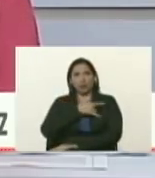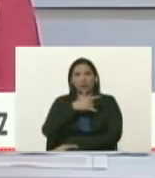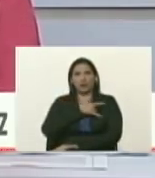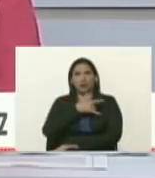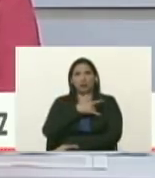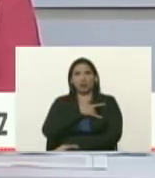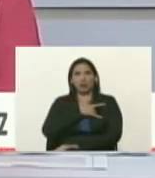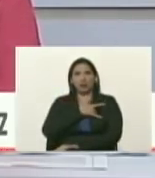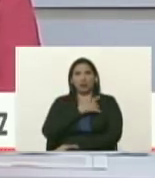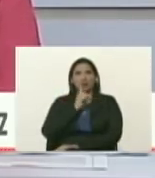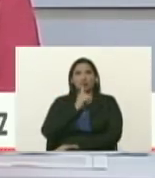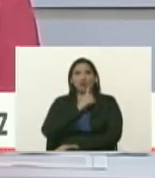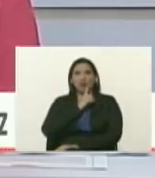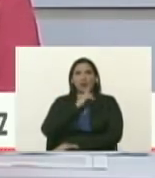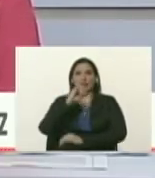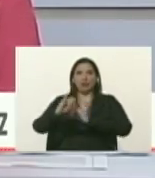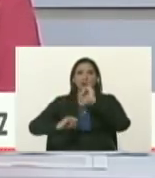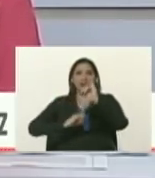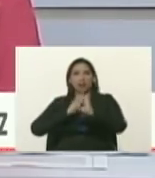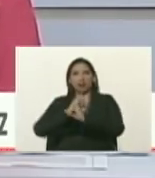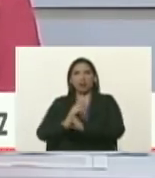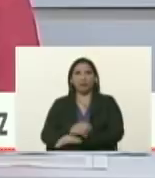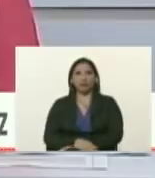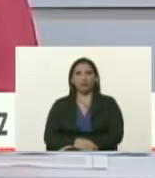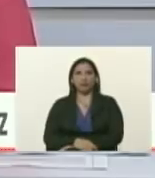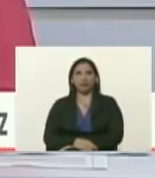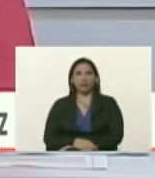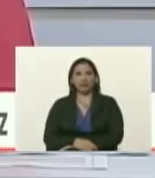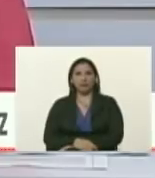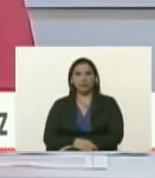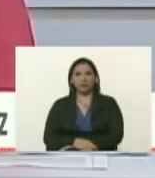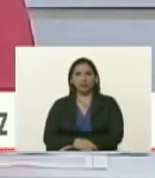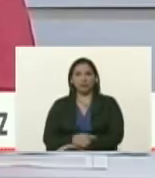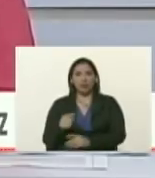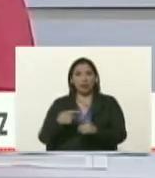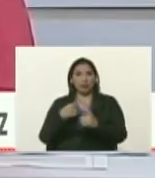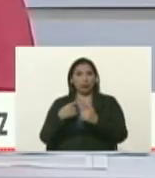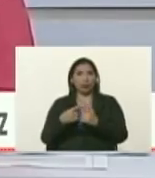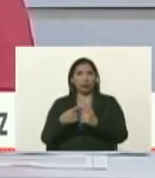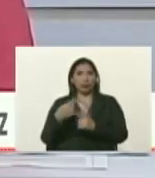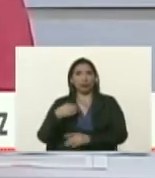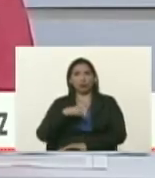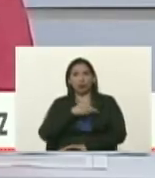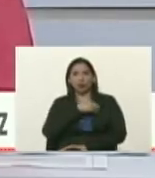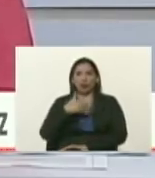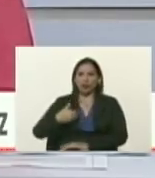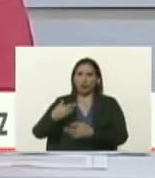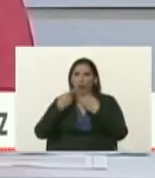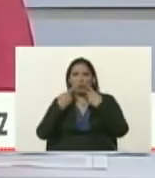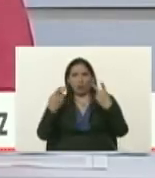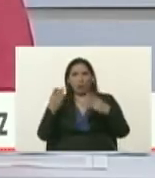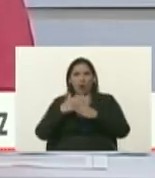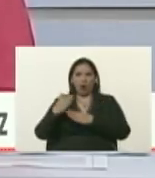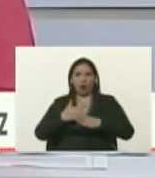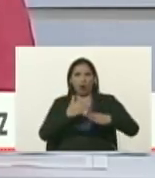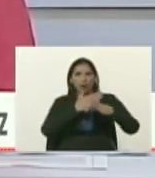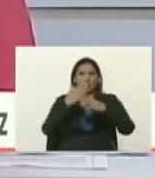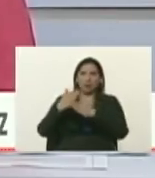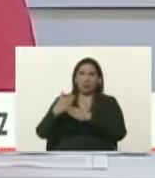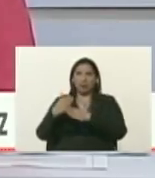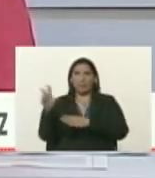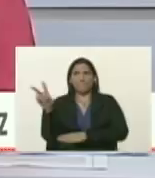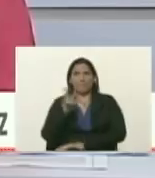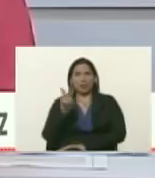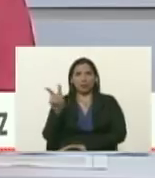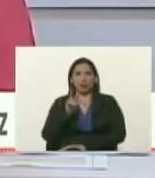de renombre internacional. Así que hemos querido compartir con